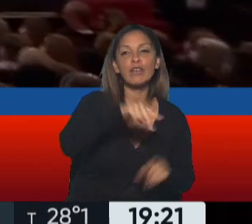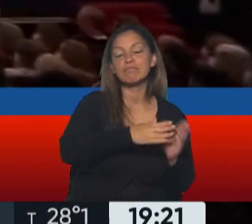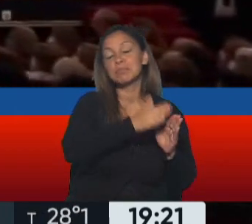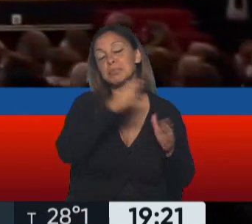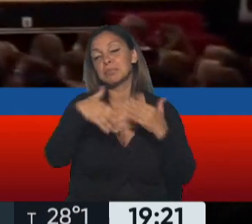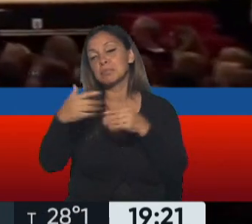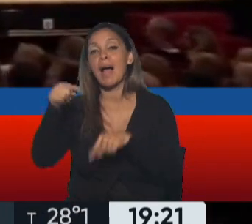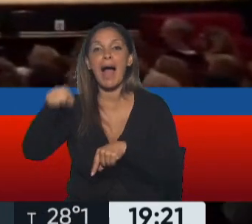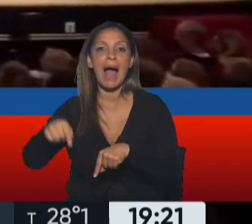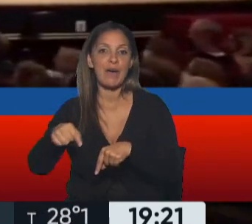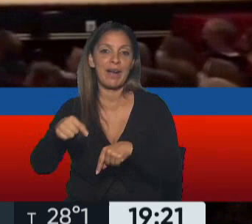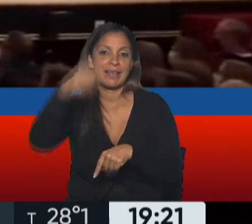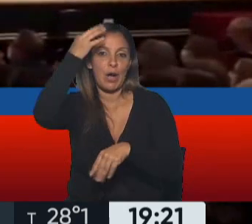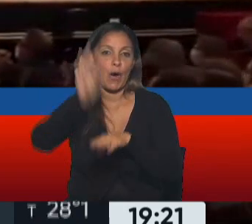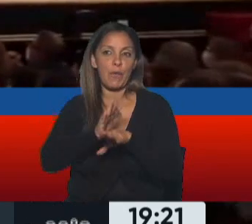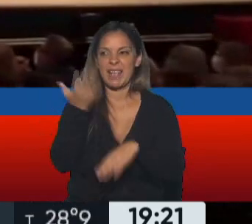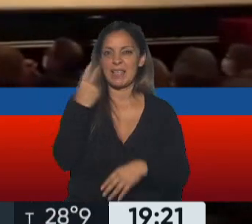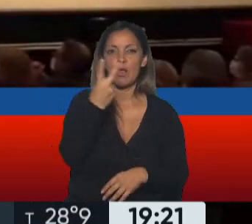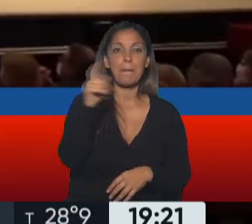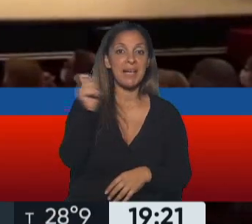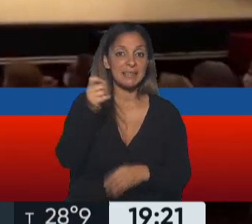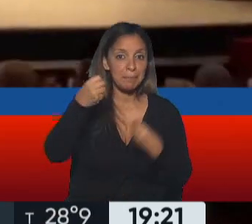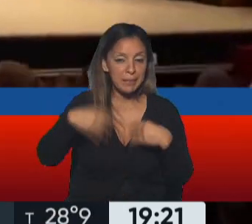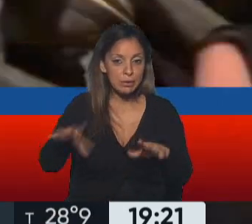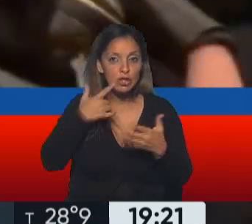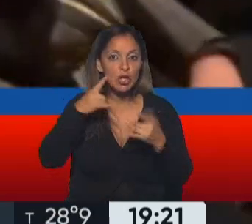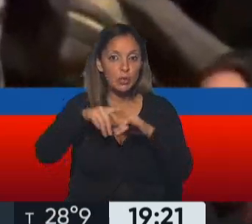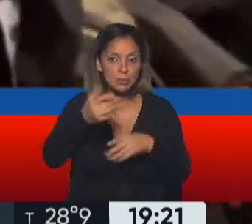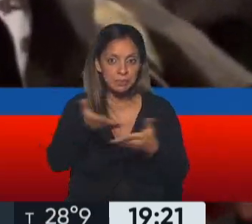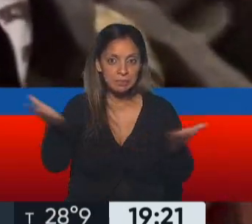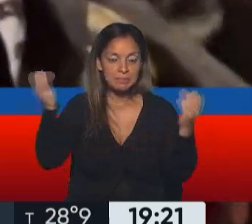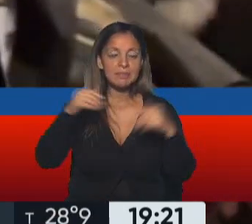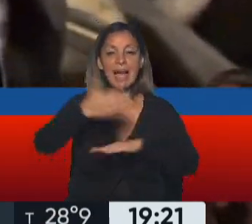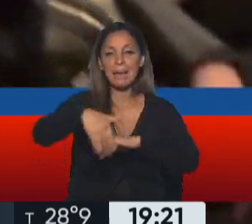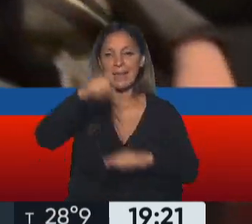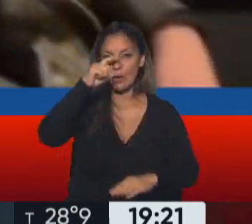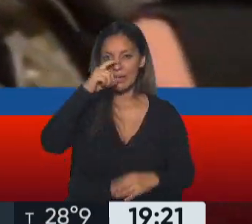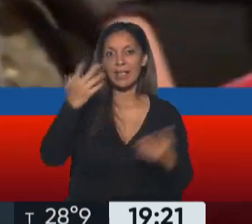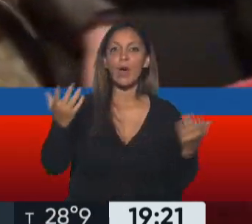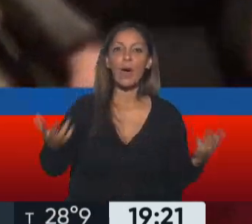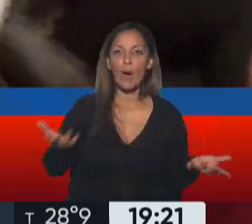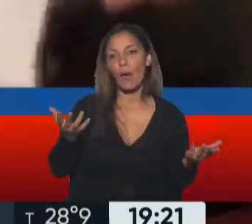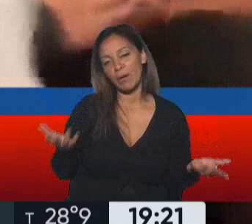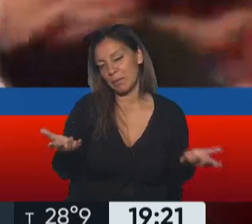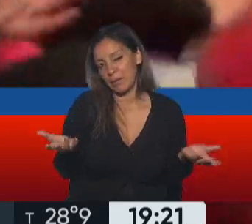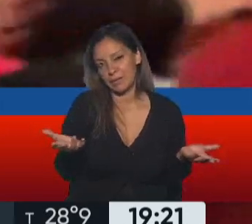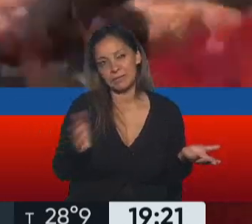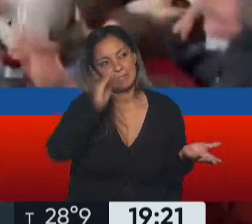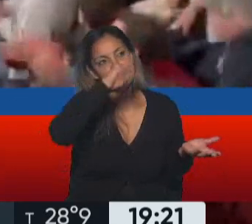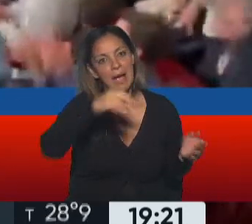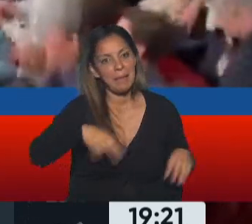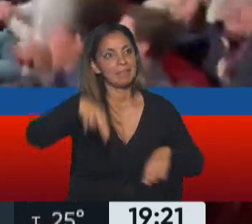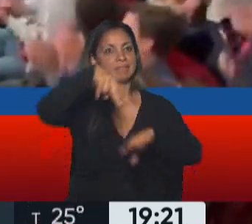récord, que hace 2 meses que ya se estrenó aquí en la Avenida Corrientes. Y por supuesto que fue